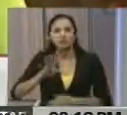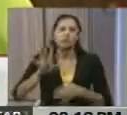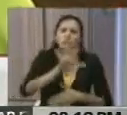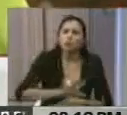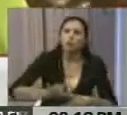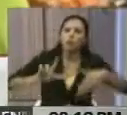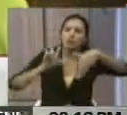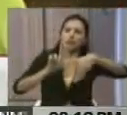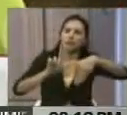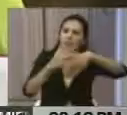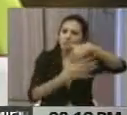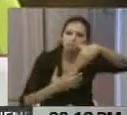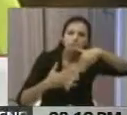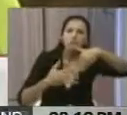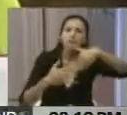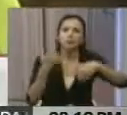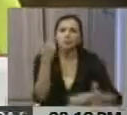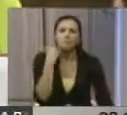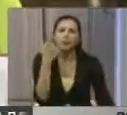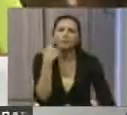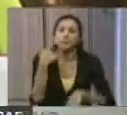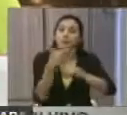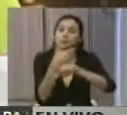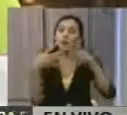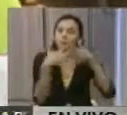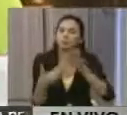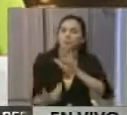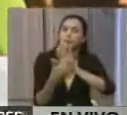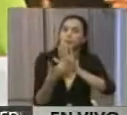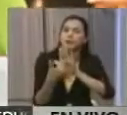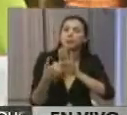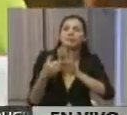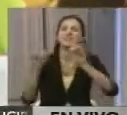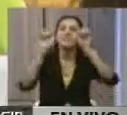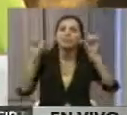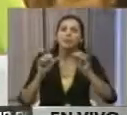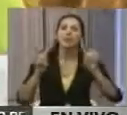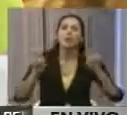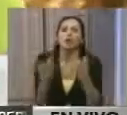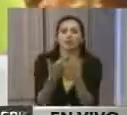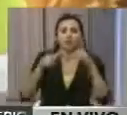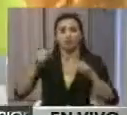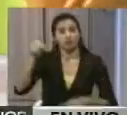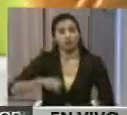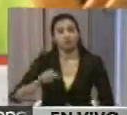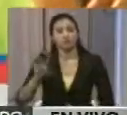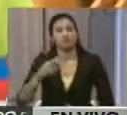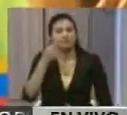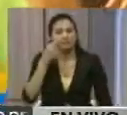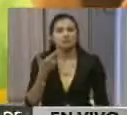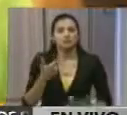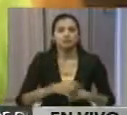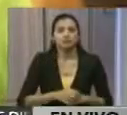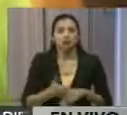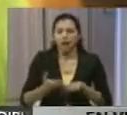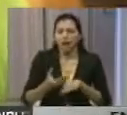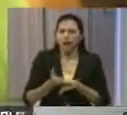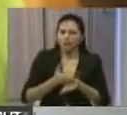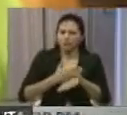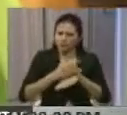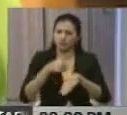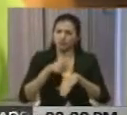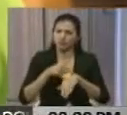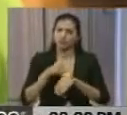América Latina, ante los constantes ataques imperialistas y neoliberalistas que vive nuestro país. Más temprano los